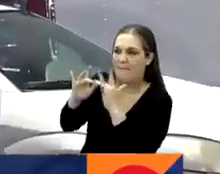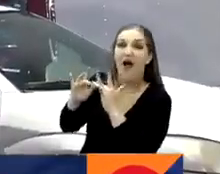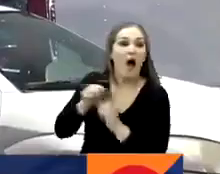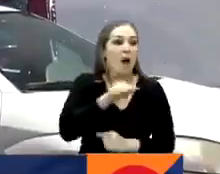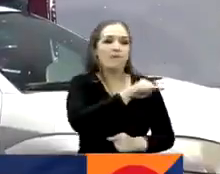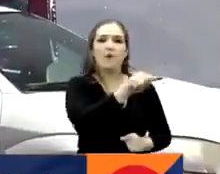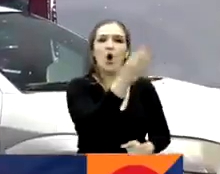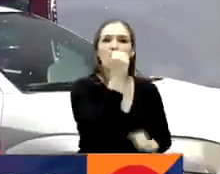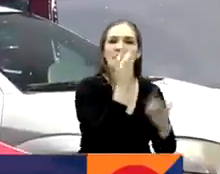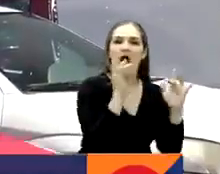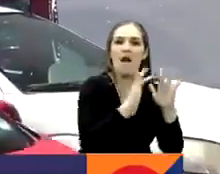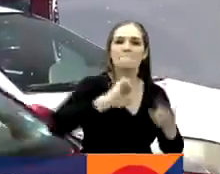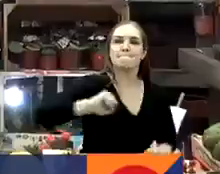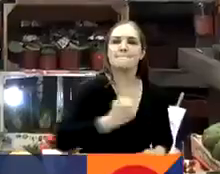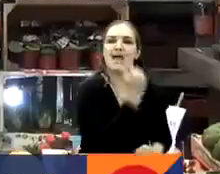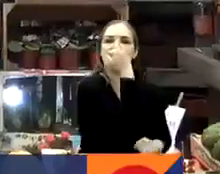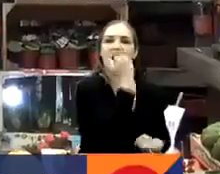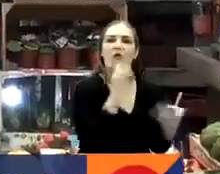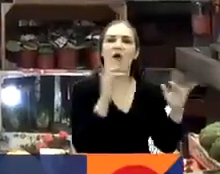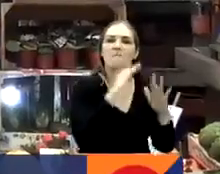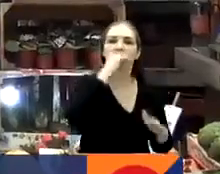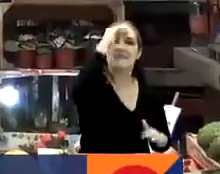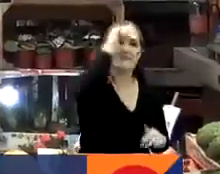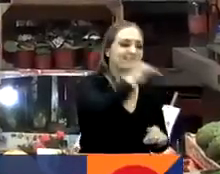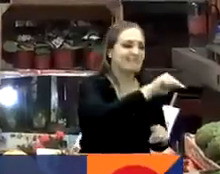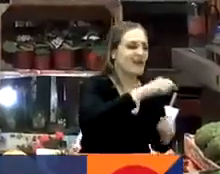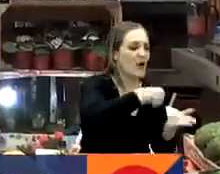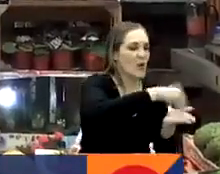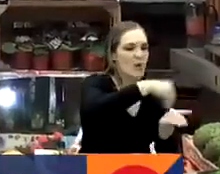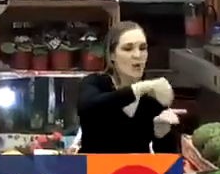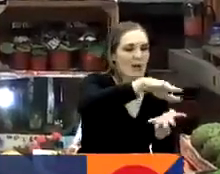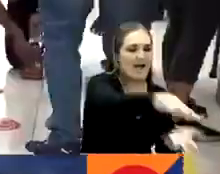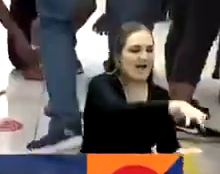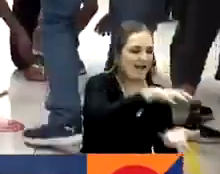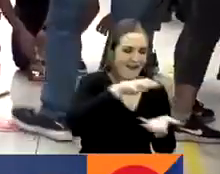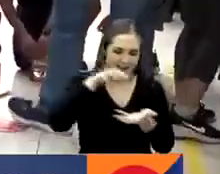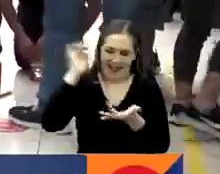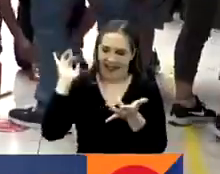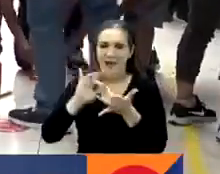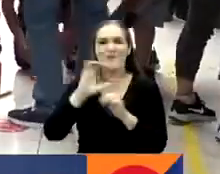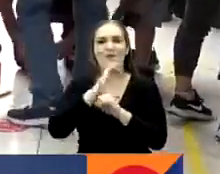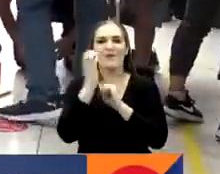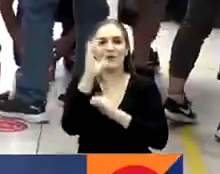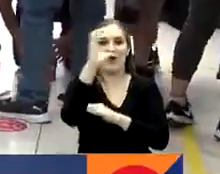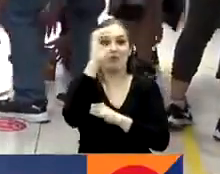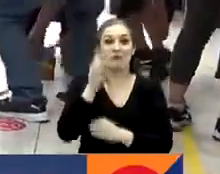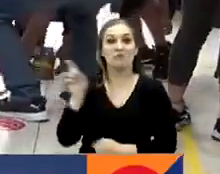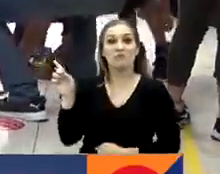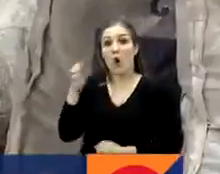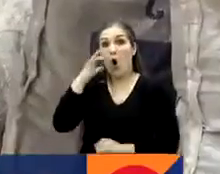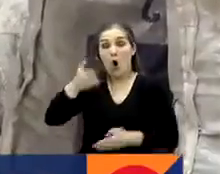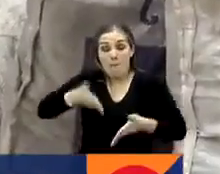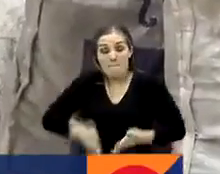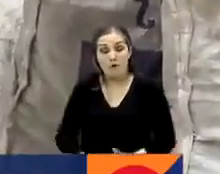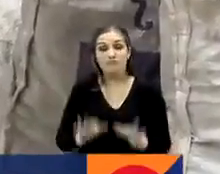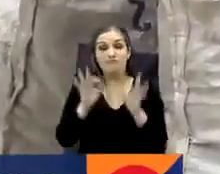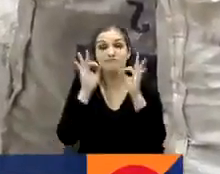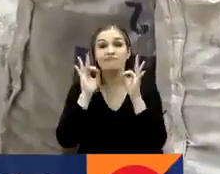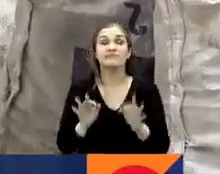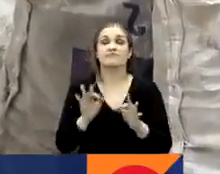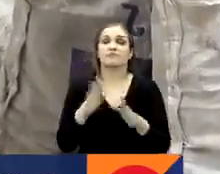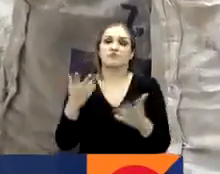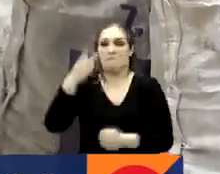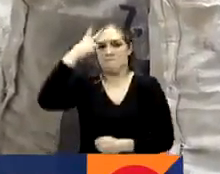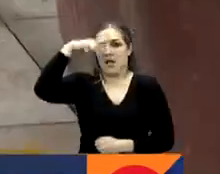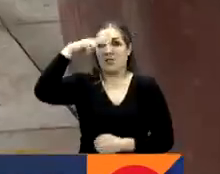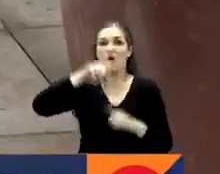casi 4 décadas, el mercado Medellín surte el mandado de los extranjeros. Alfonso nació en México, pero hoy suda la cafetera.